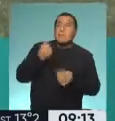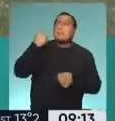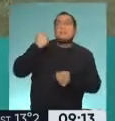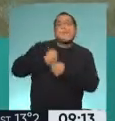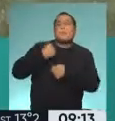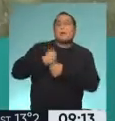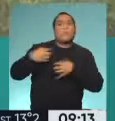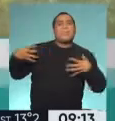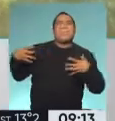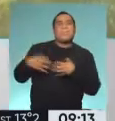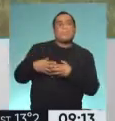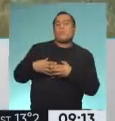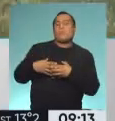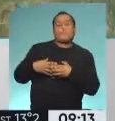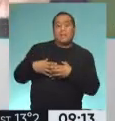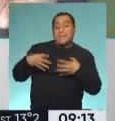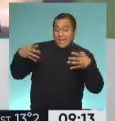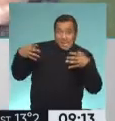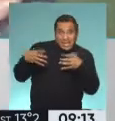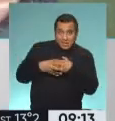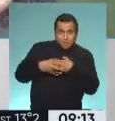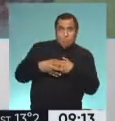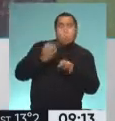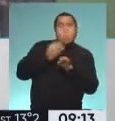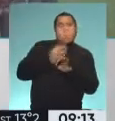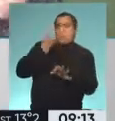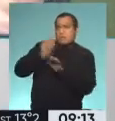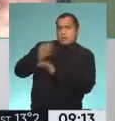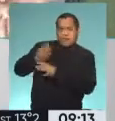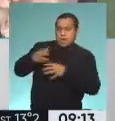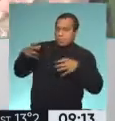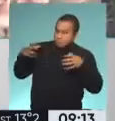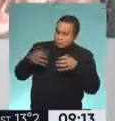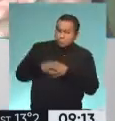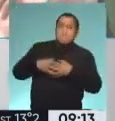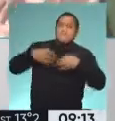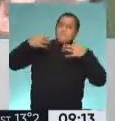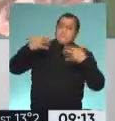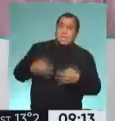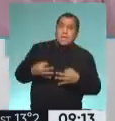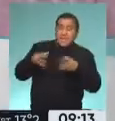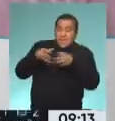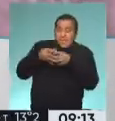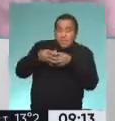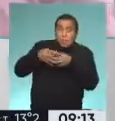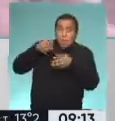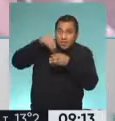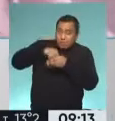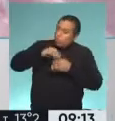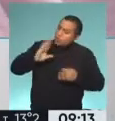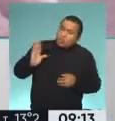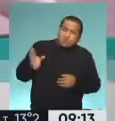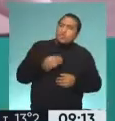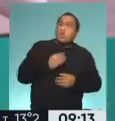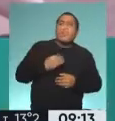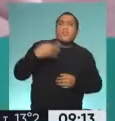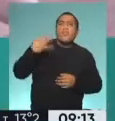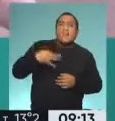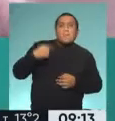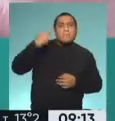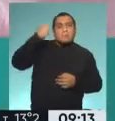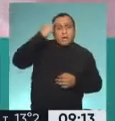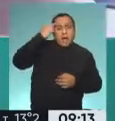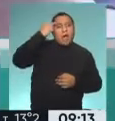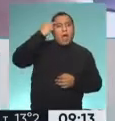equipo. Equipo interdisciplinario, en donde todos los miembros tenemos que reconocer la necesidad